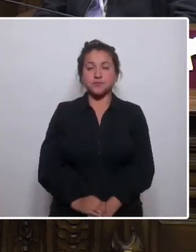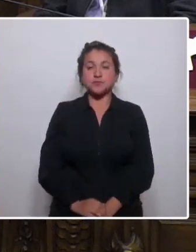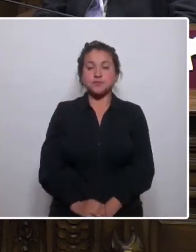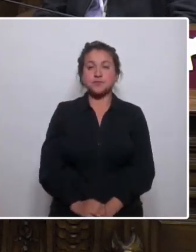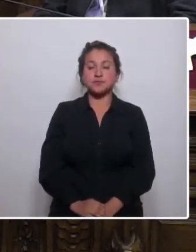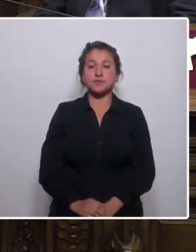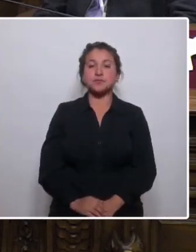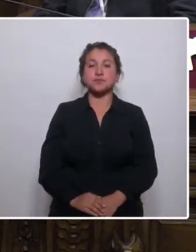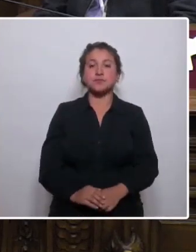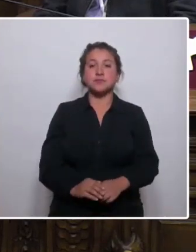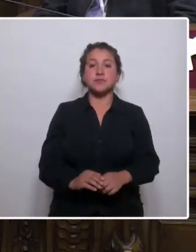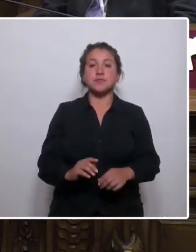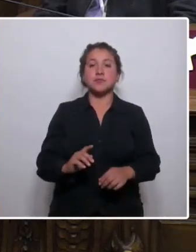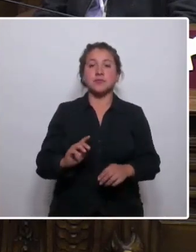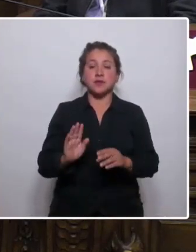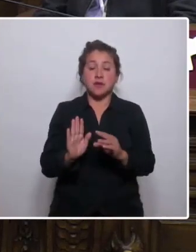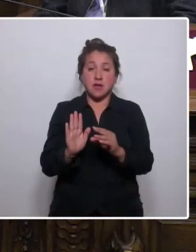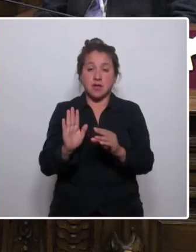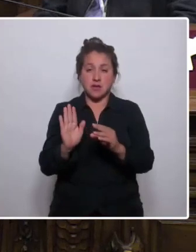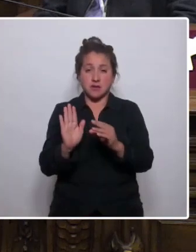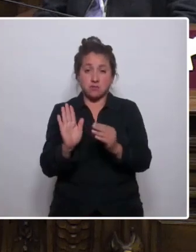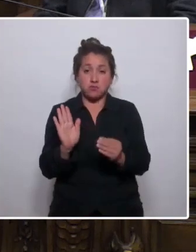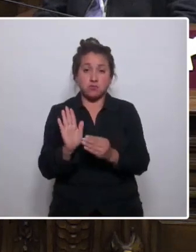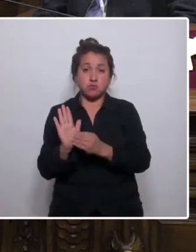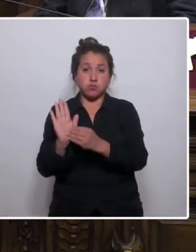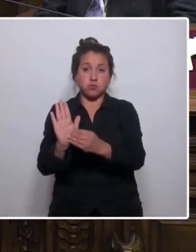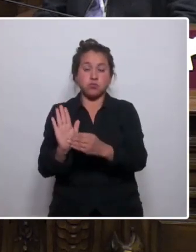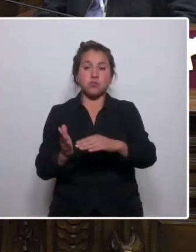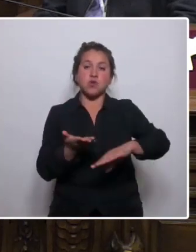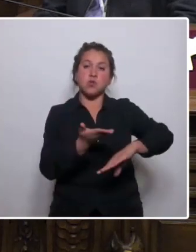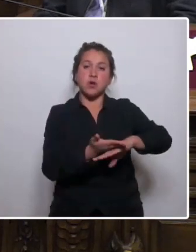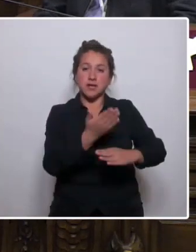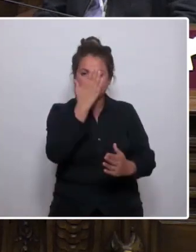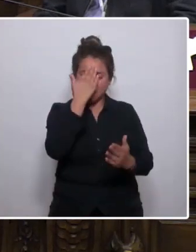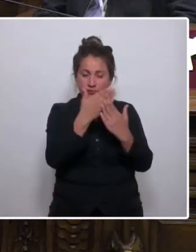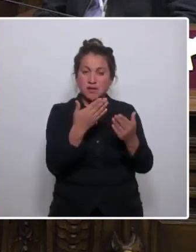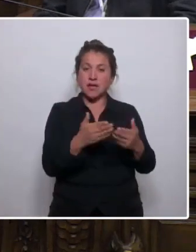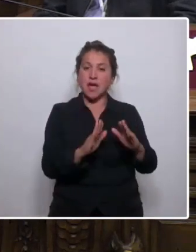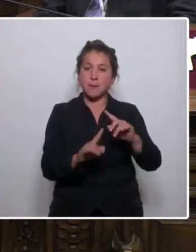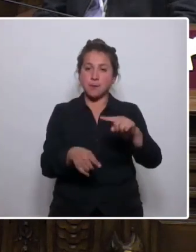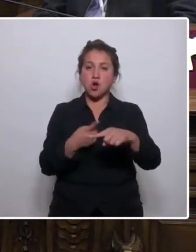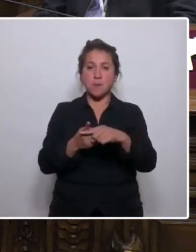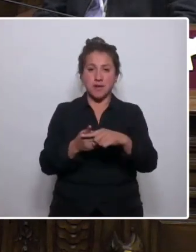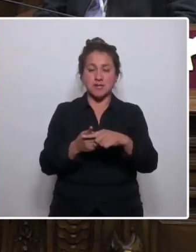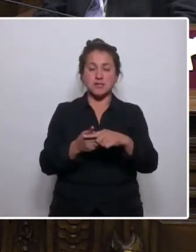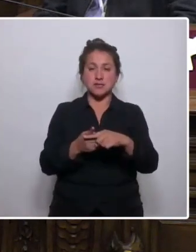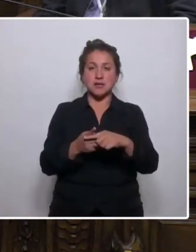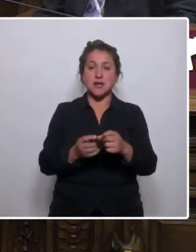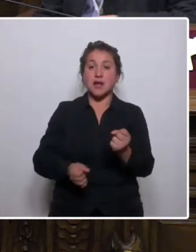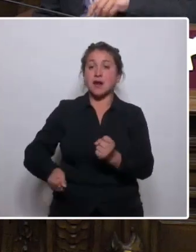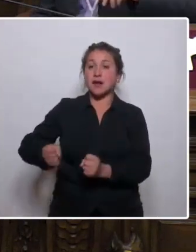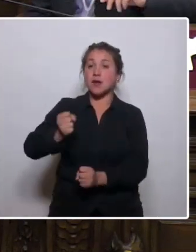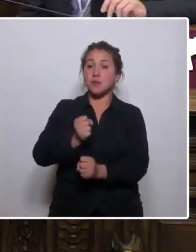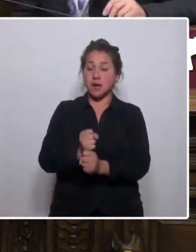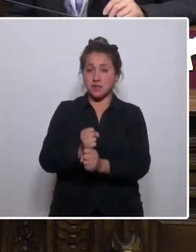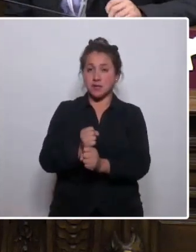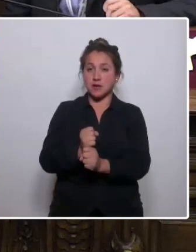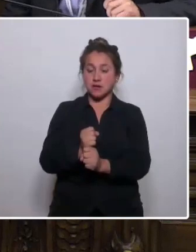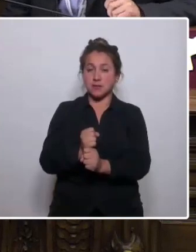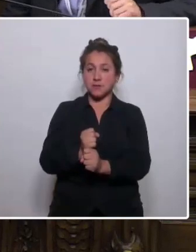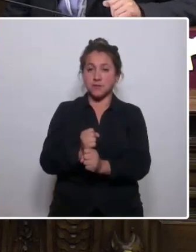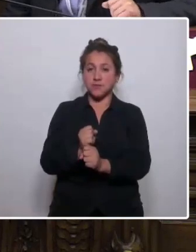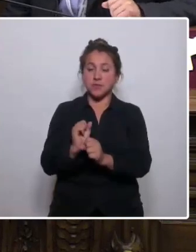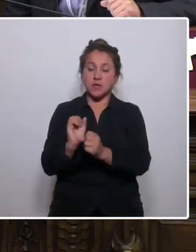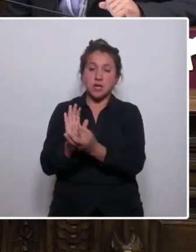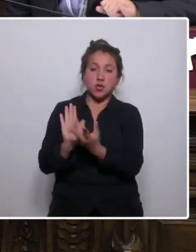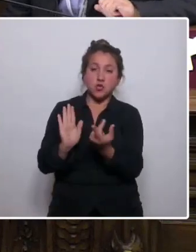figura una enmienda propuesta por Frente Amplio Más para reemplazar el